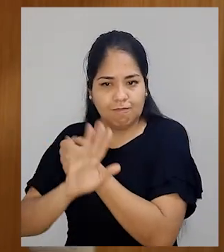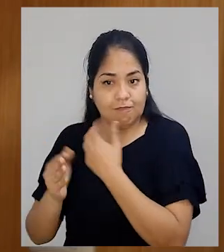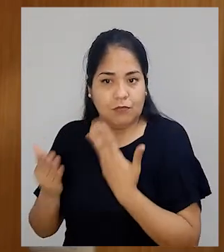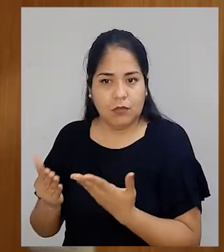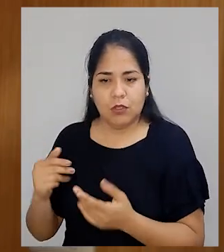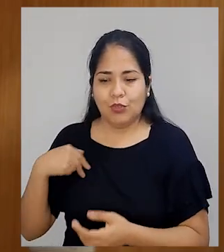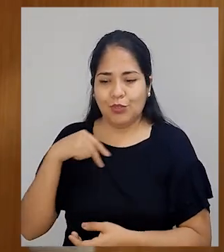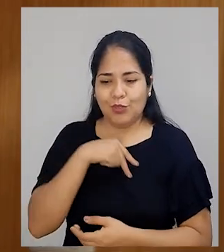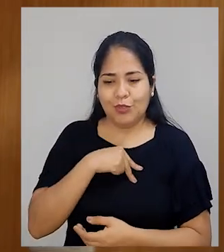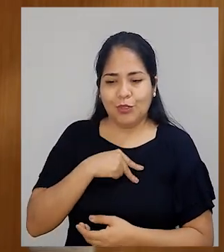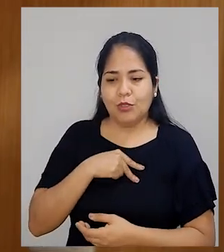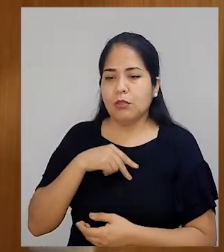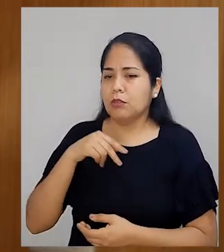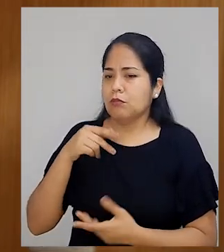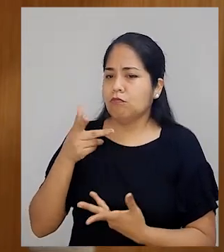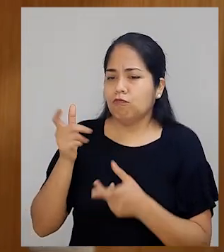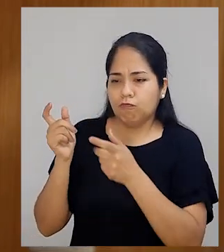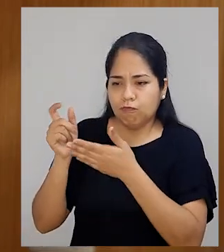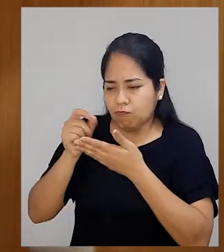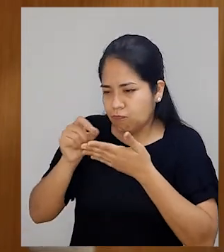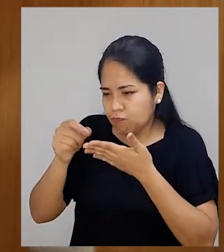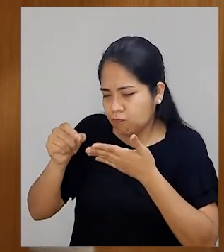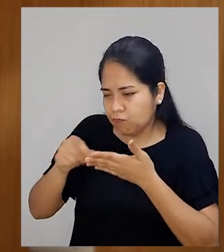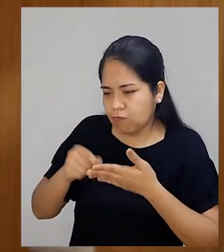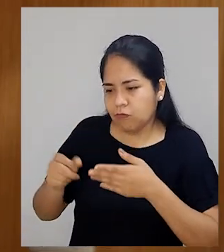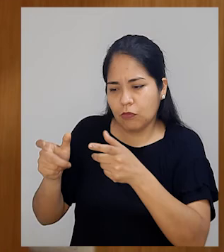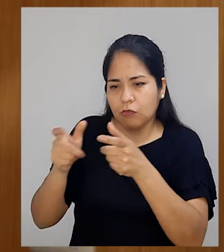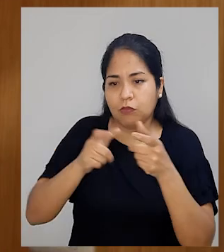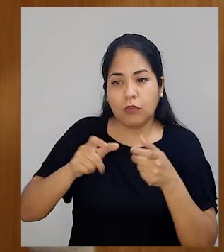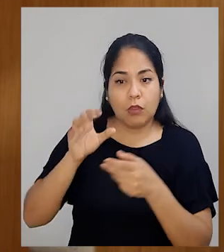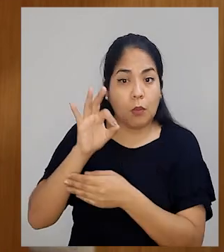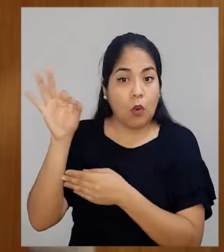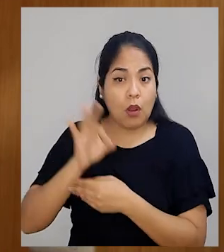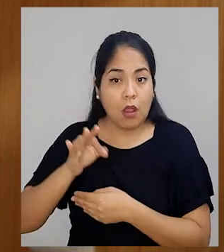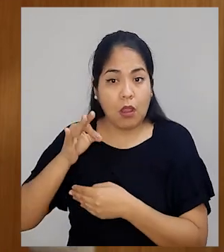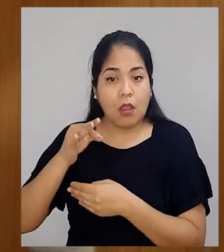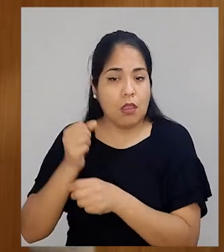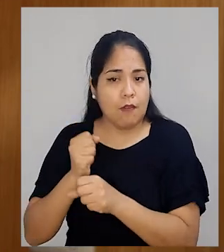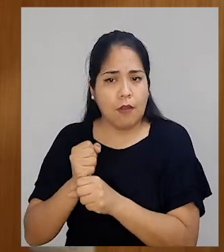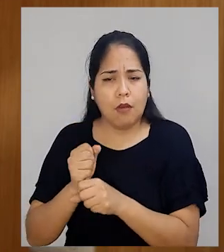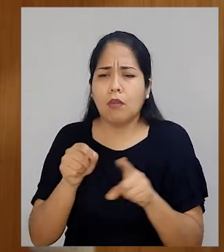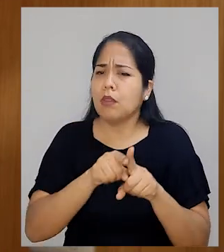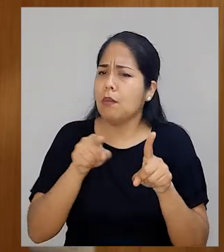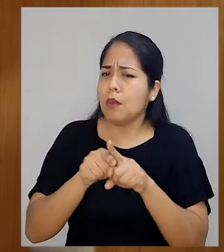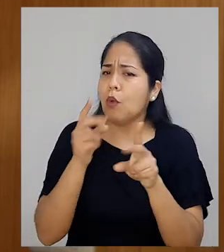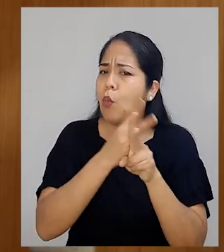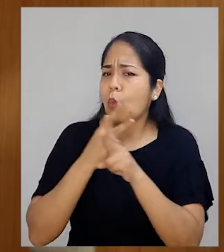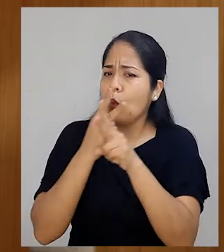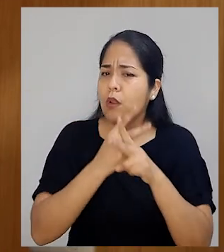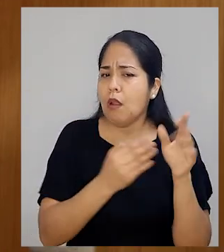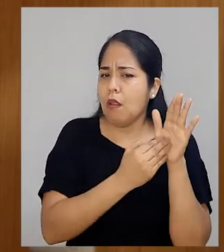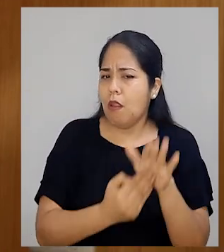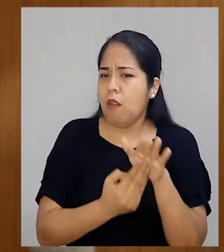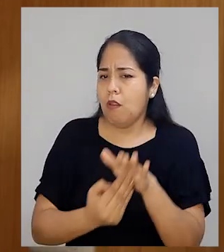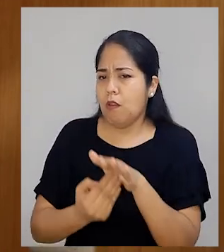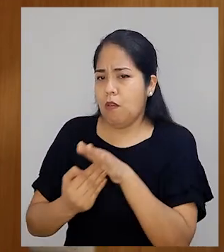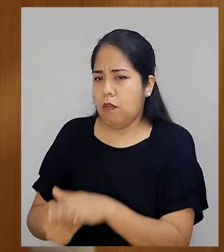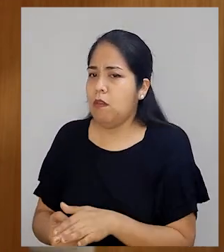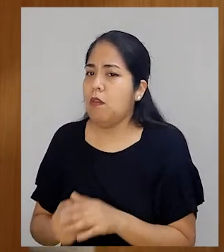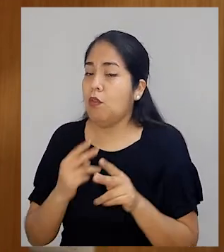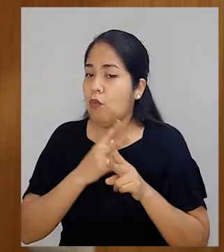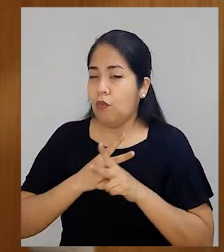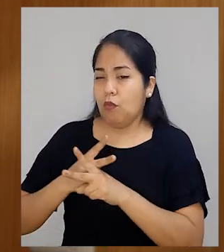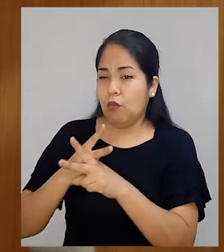de especial protección. Y nosotros como SUNAFIL no solamente fiscalizamos el cumplimiento de la cuota de empleo, sino también que no sean expuestos